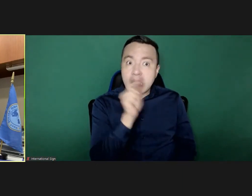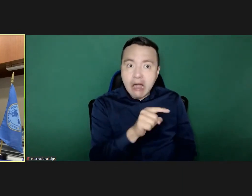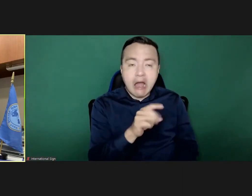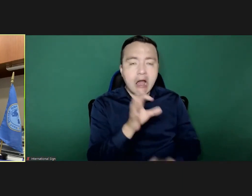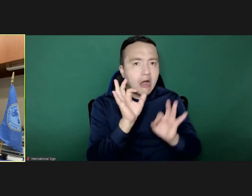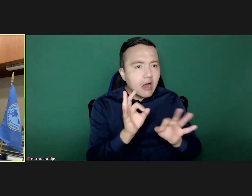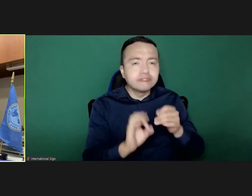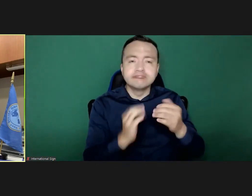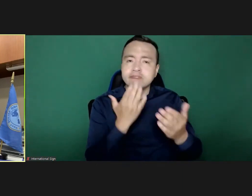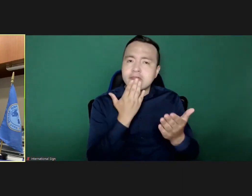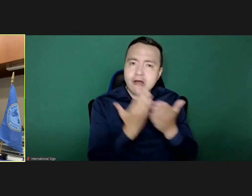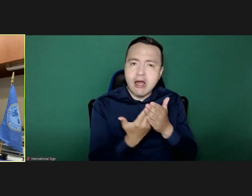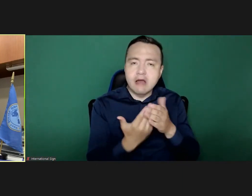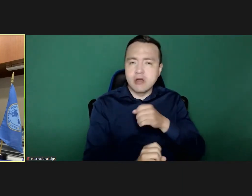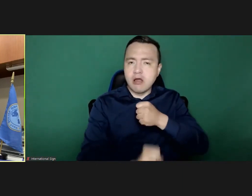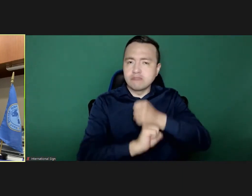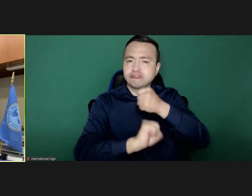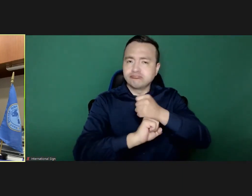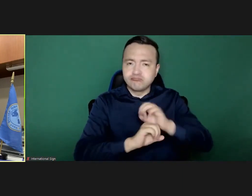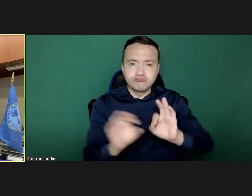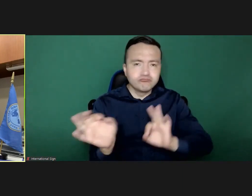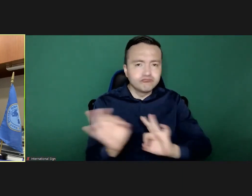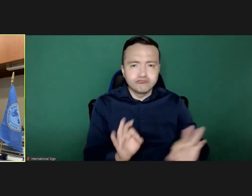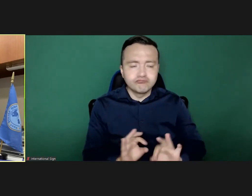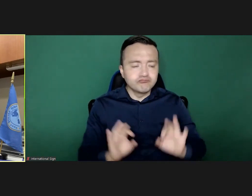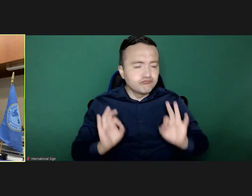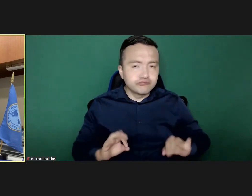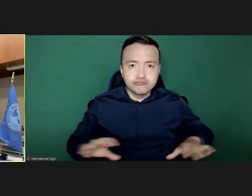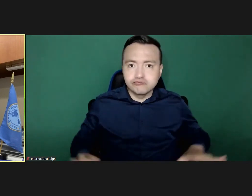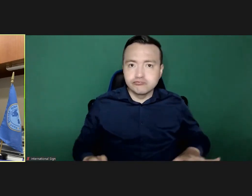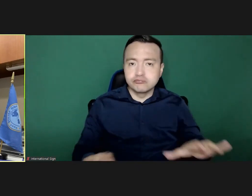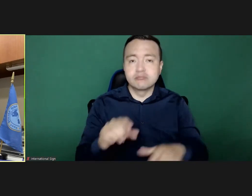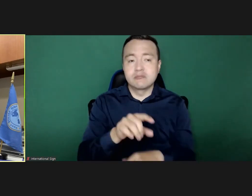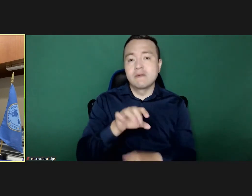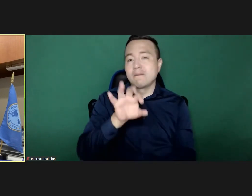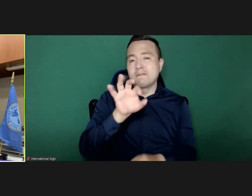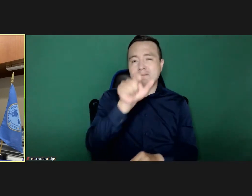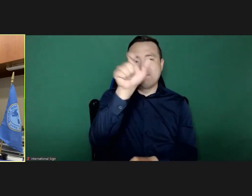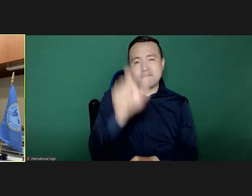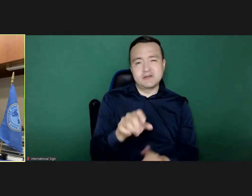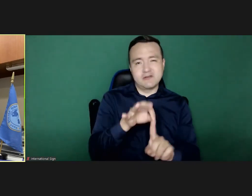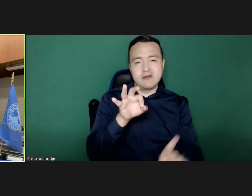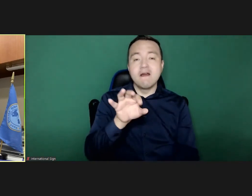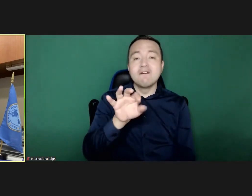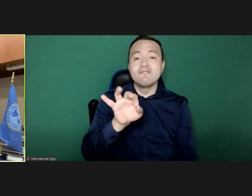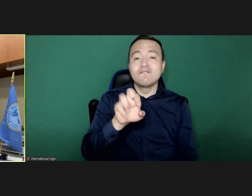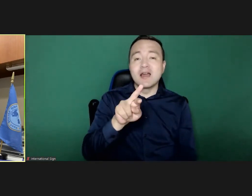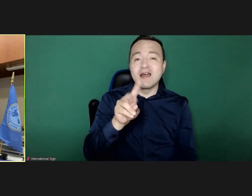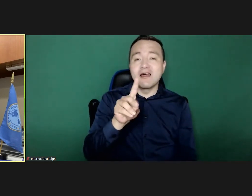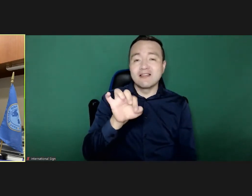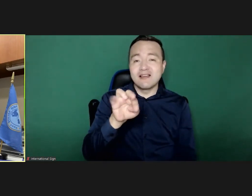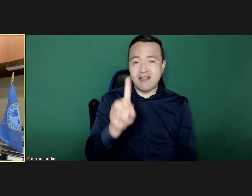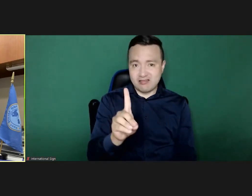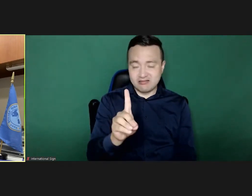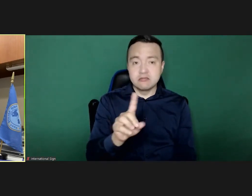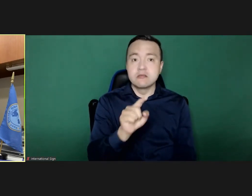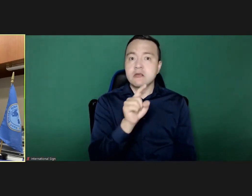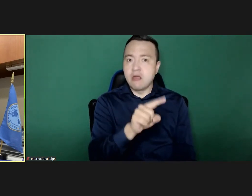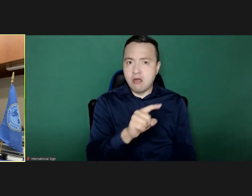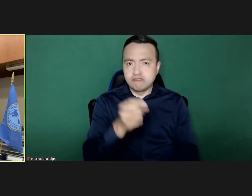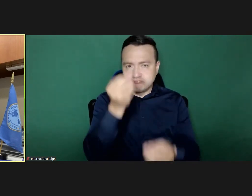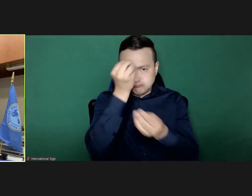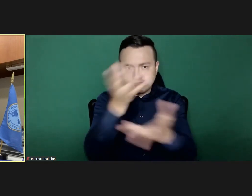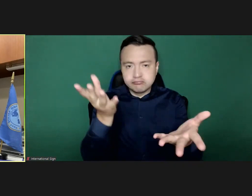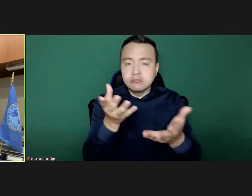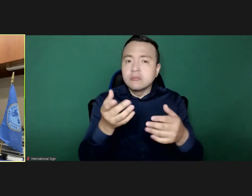Como miembro del Grupo de Trabajo Interamericano de la OPS, una alianza de agencias internacionales que promueven